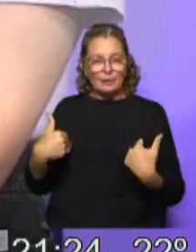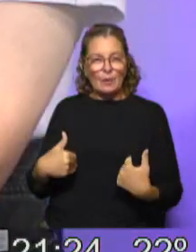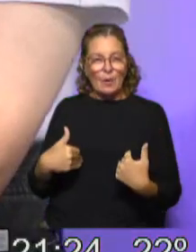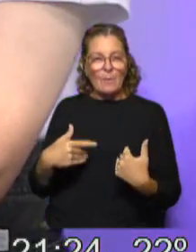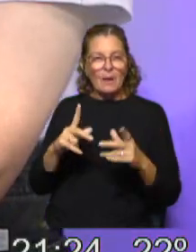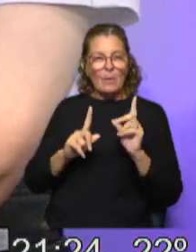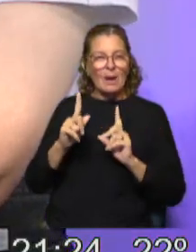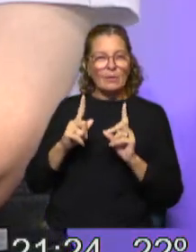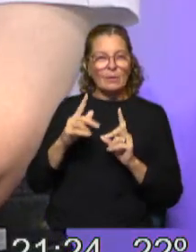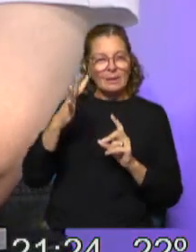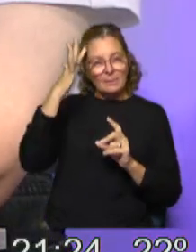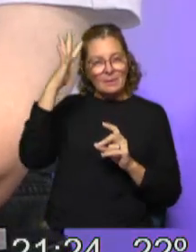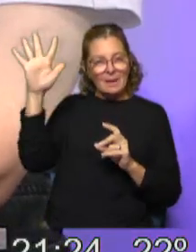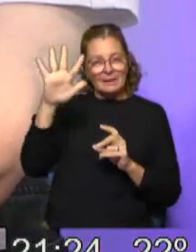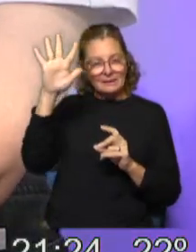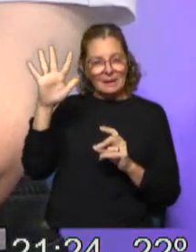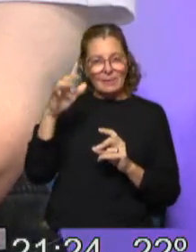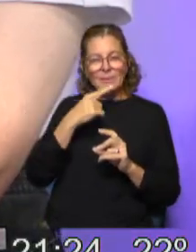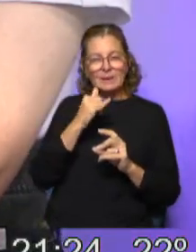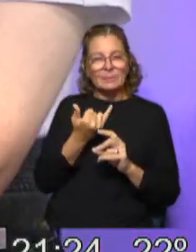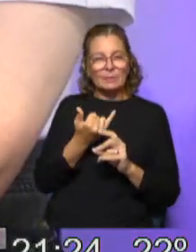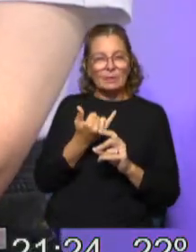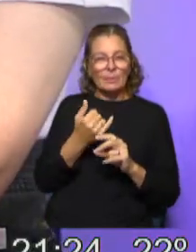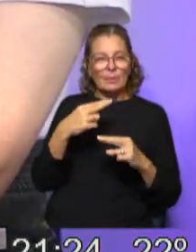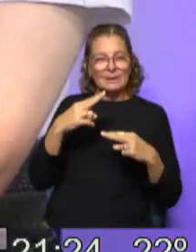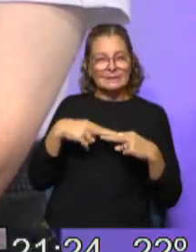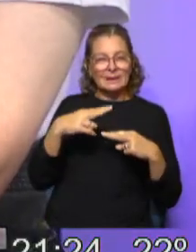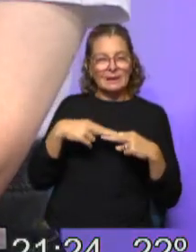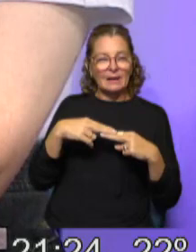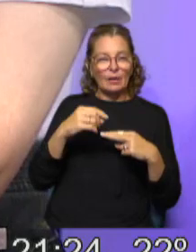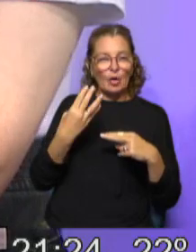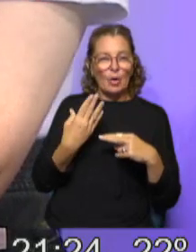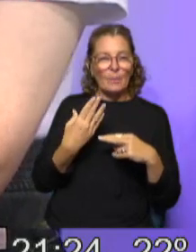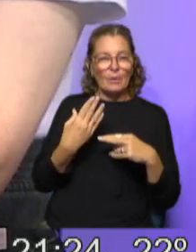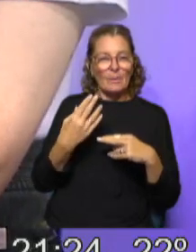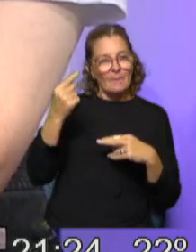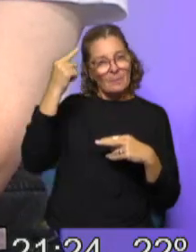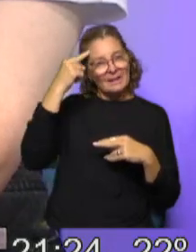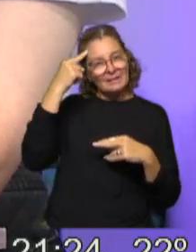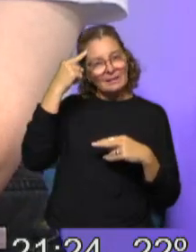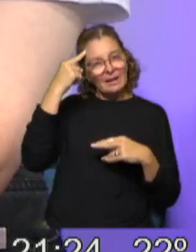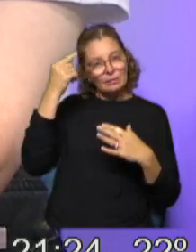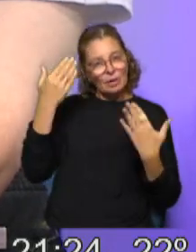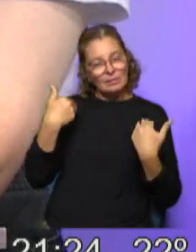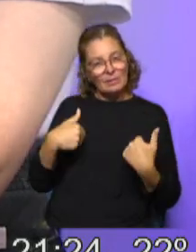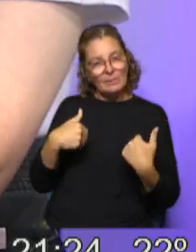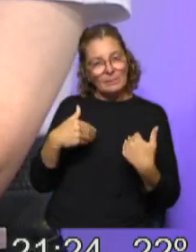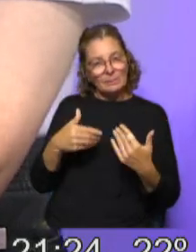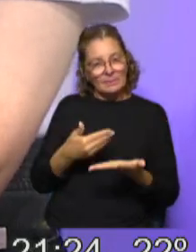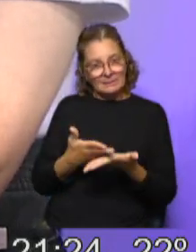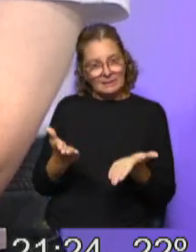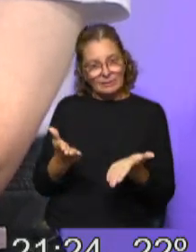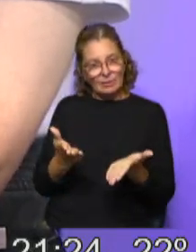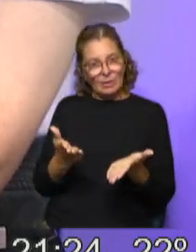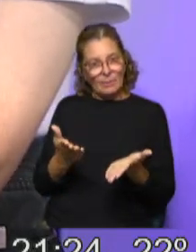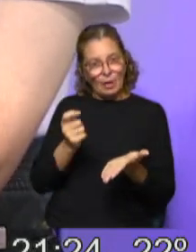que sí, me imaginaba claro, que usaban, ¿no? Como saqué imágenes de internet y se las mandé como inspiración. Pero después, más allá de eso, creo que